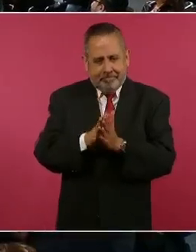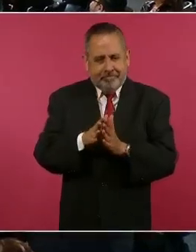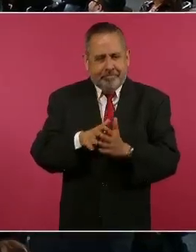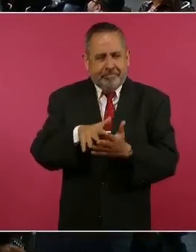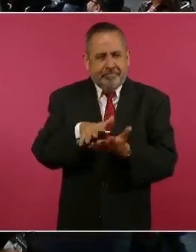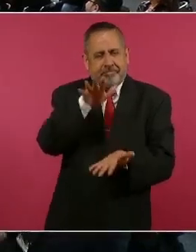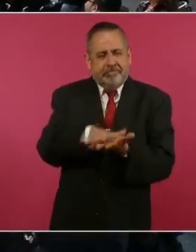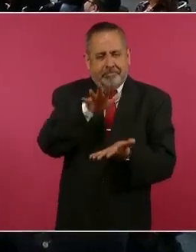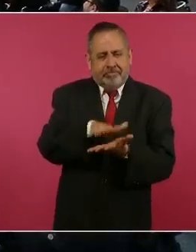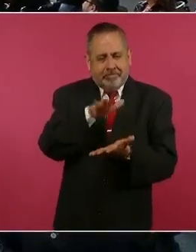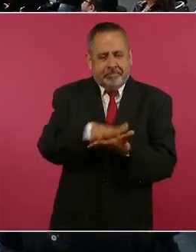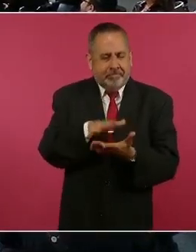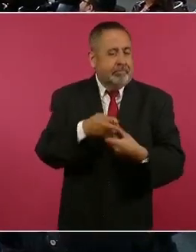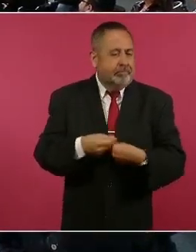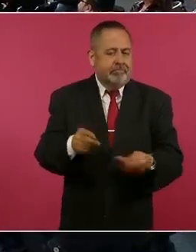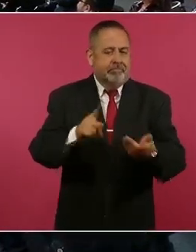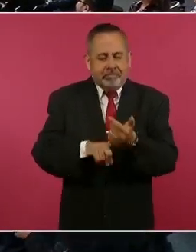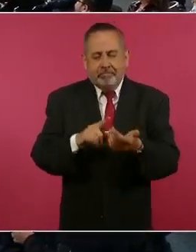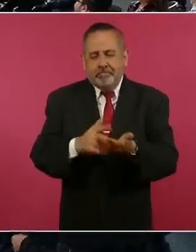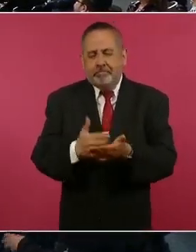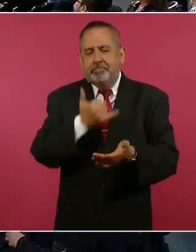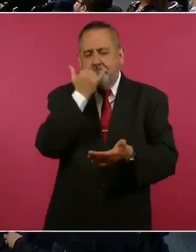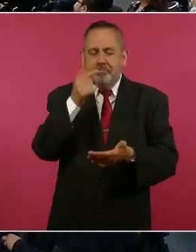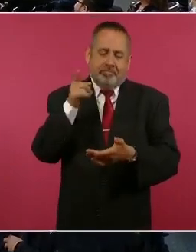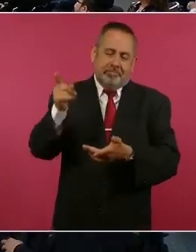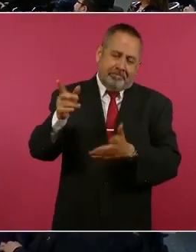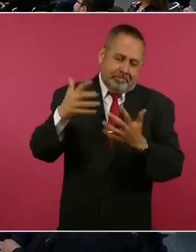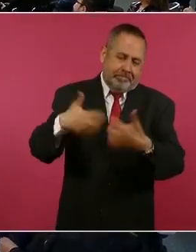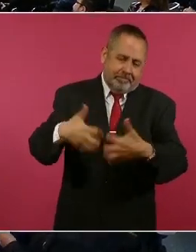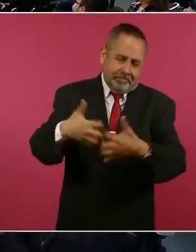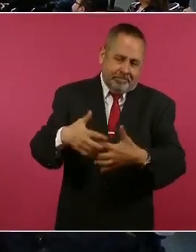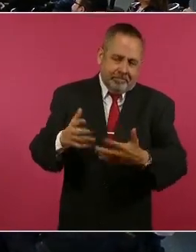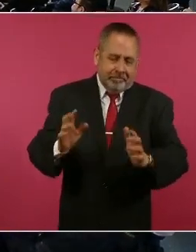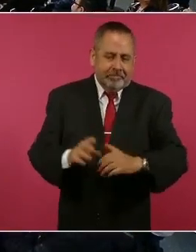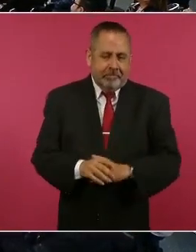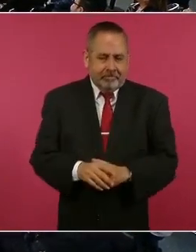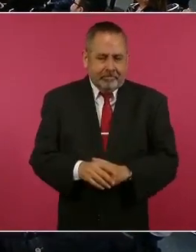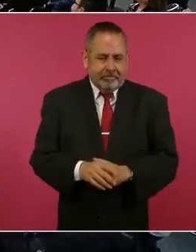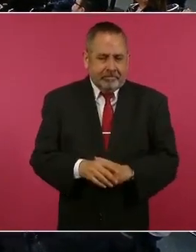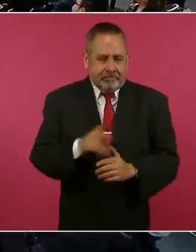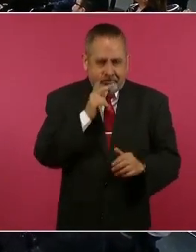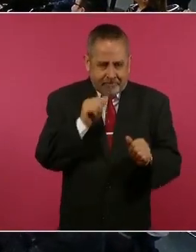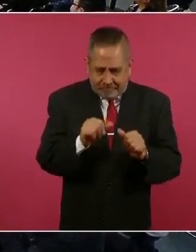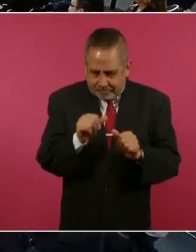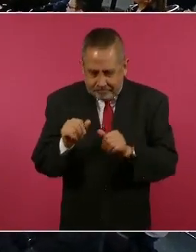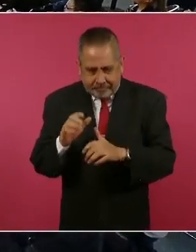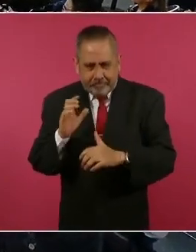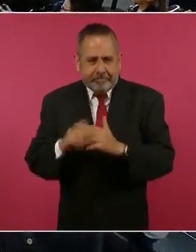Es un error. Es un error de la compaginación, se le llama.